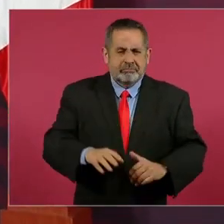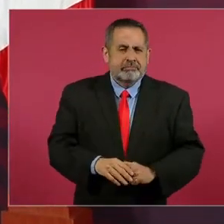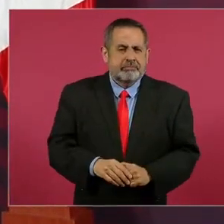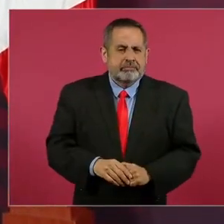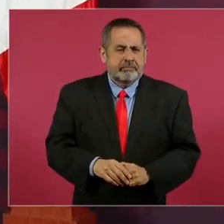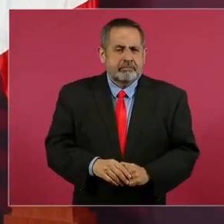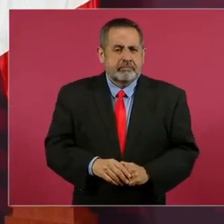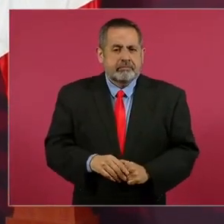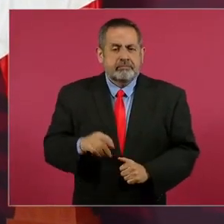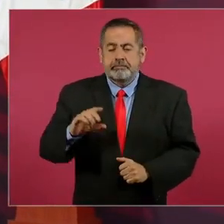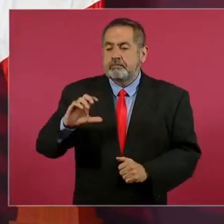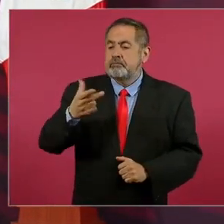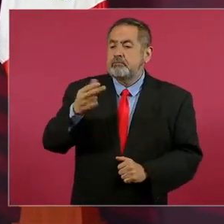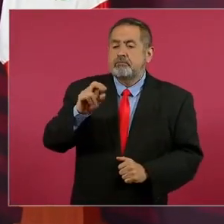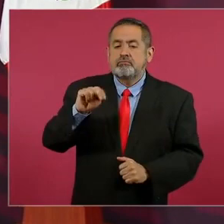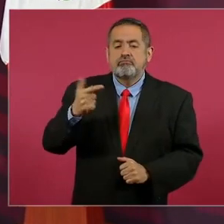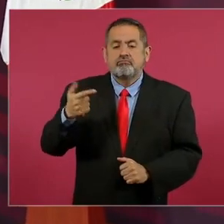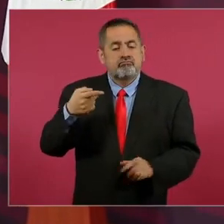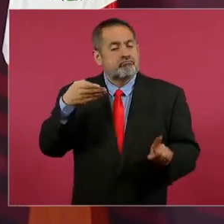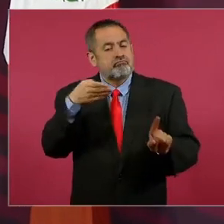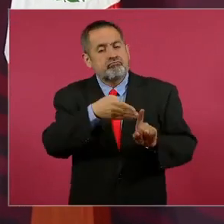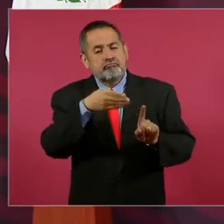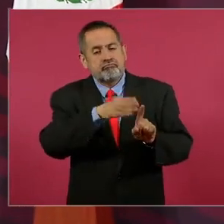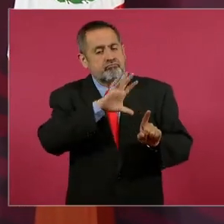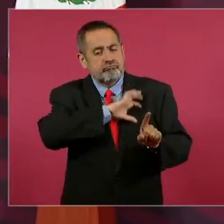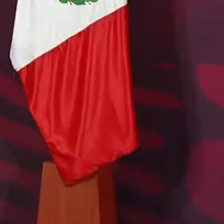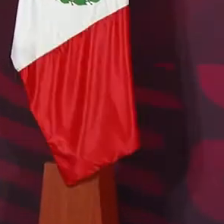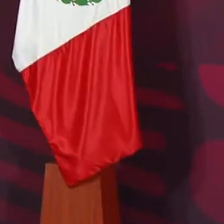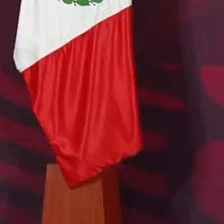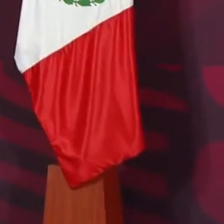El consentido de Chong.